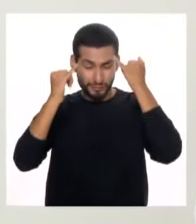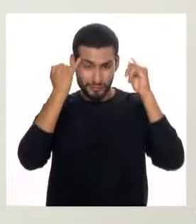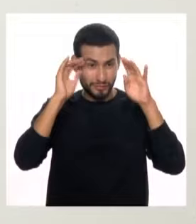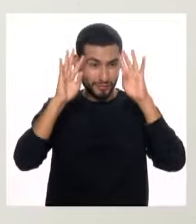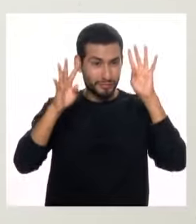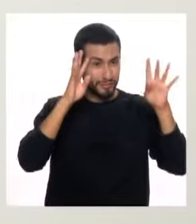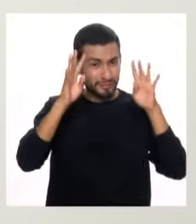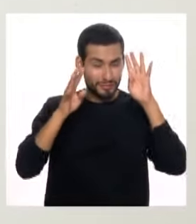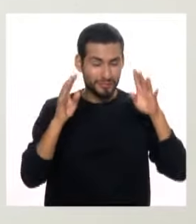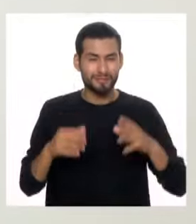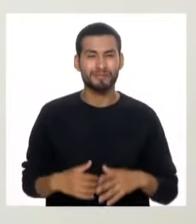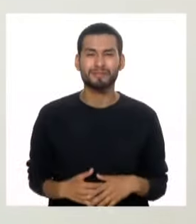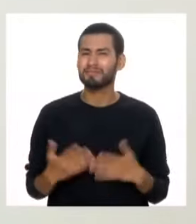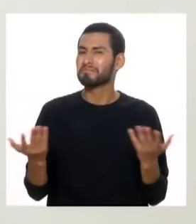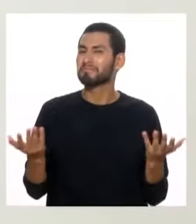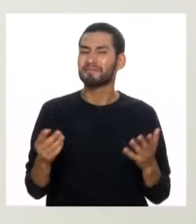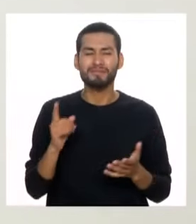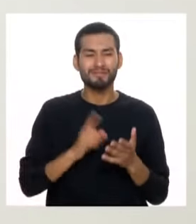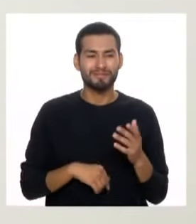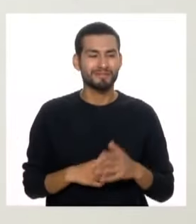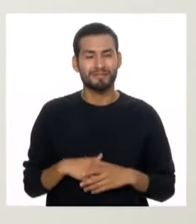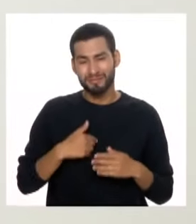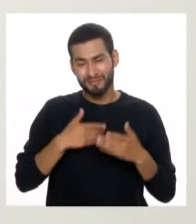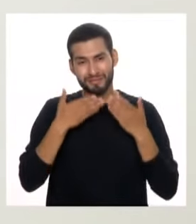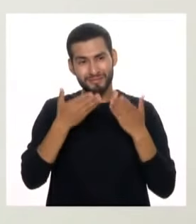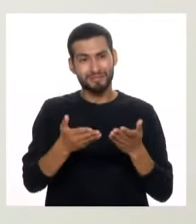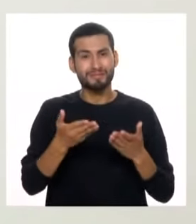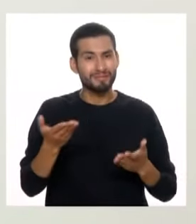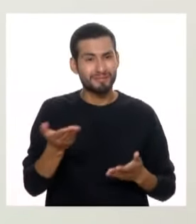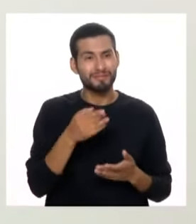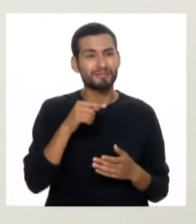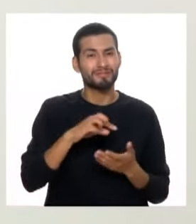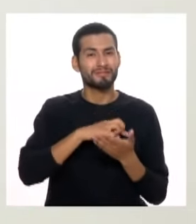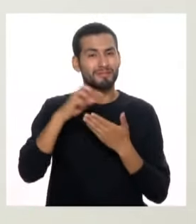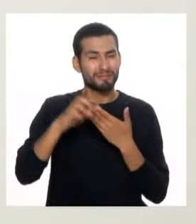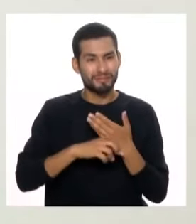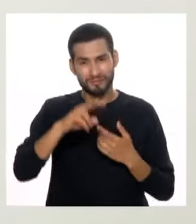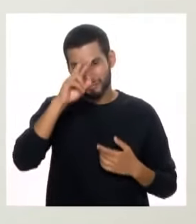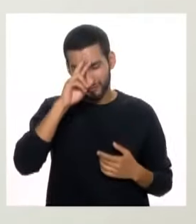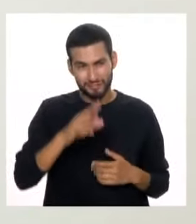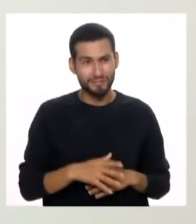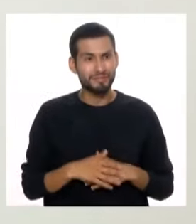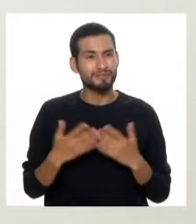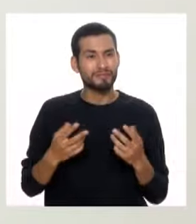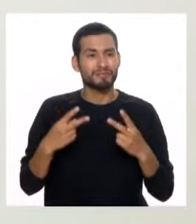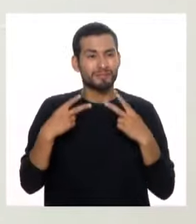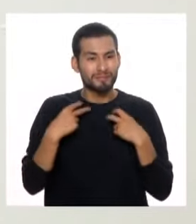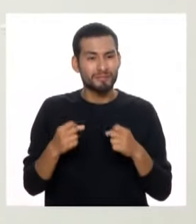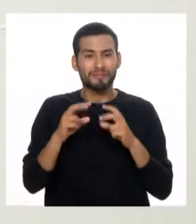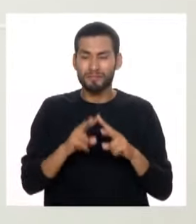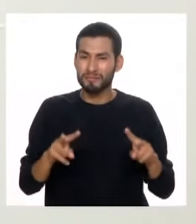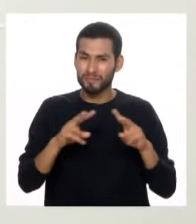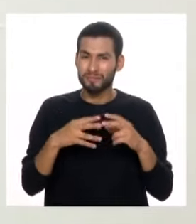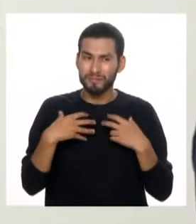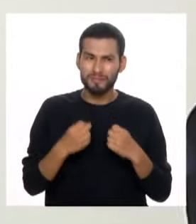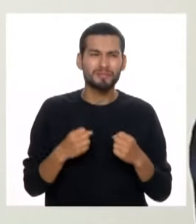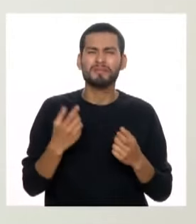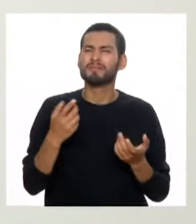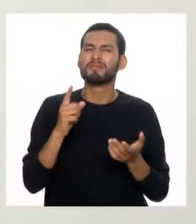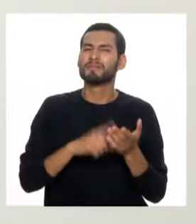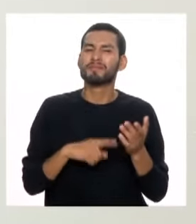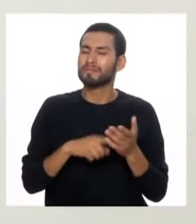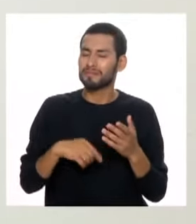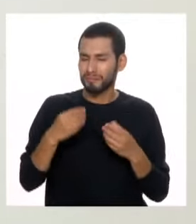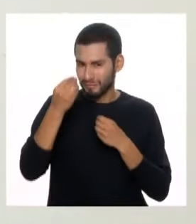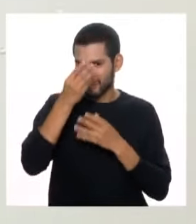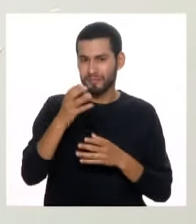y la Innovación. ¿Y qué mejor? Presentándoles a ustedes tres proyectos peruanos con valor social. Para mayor detalles